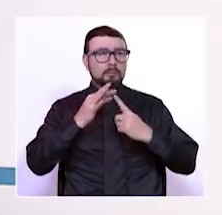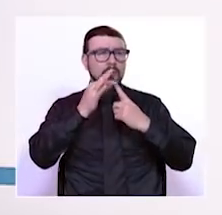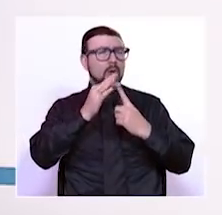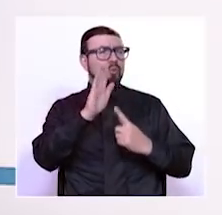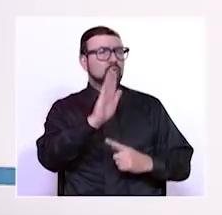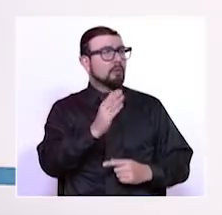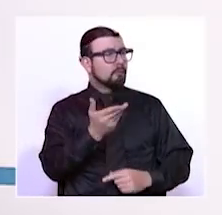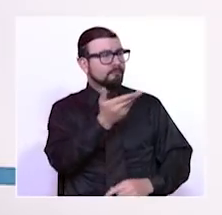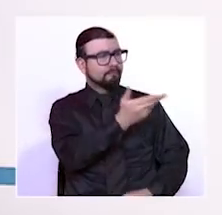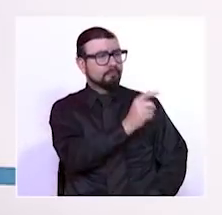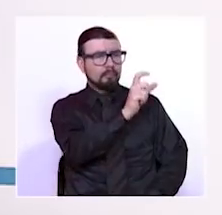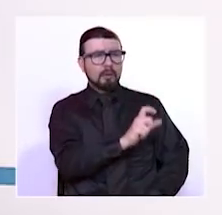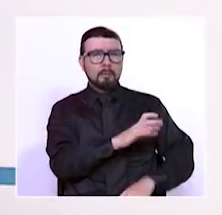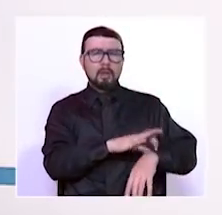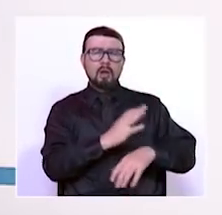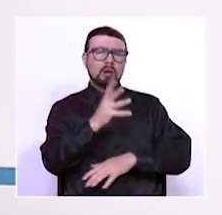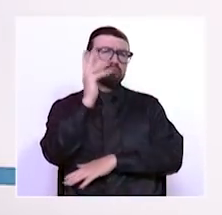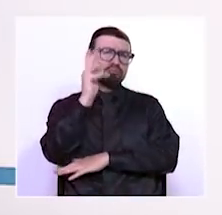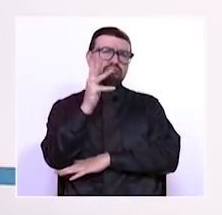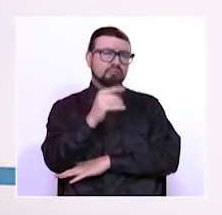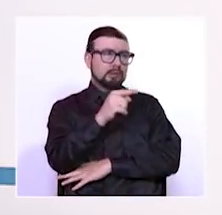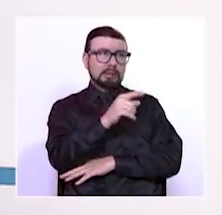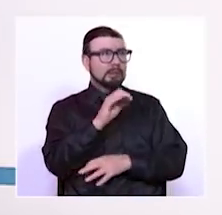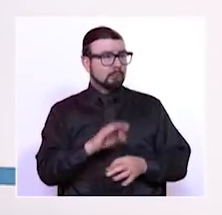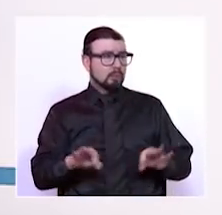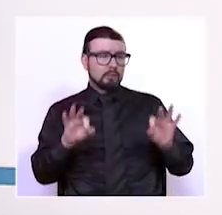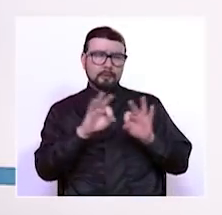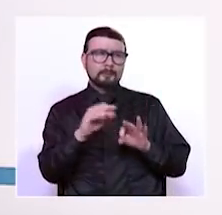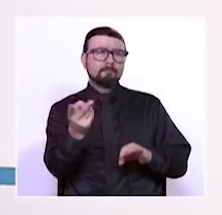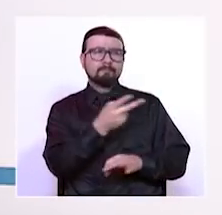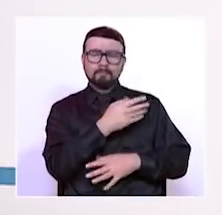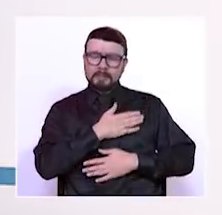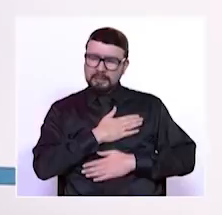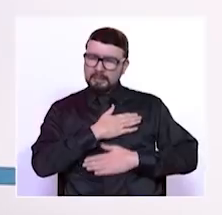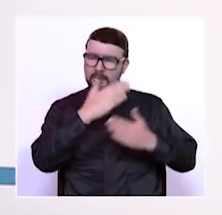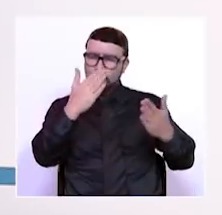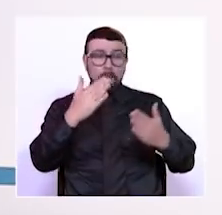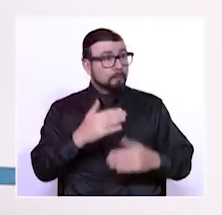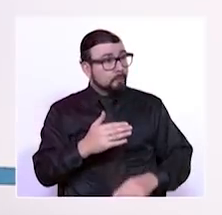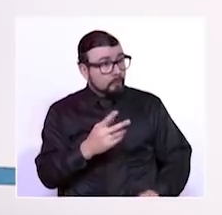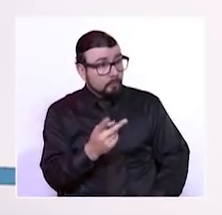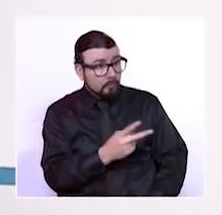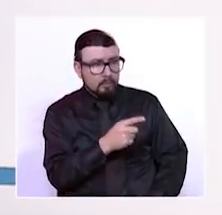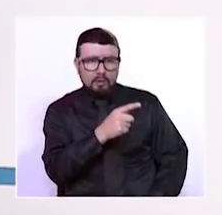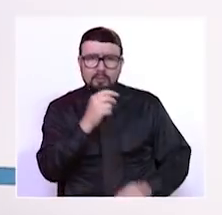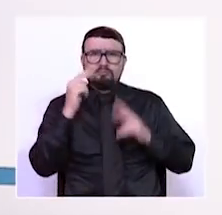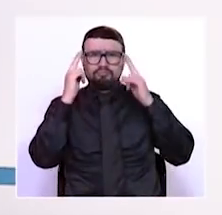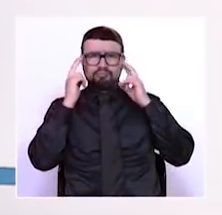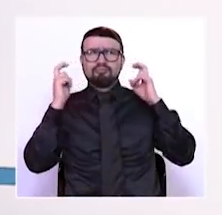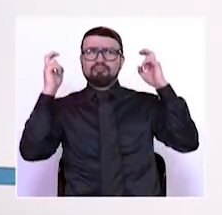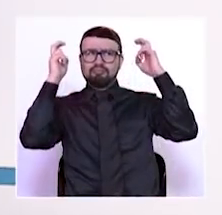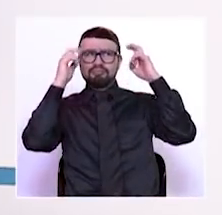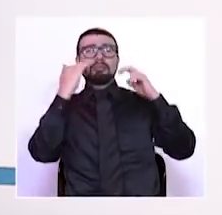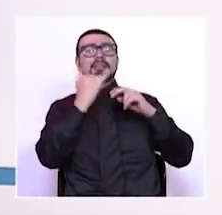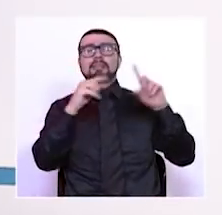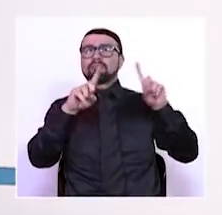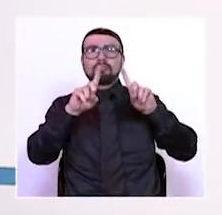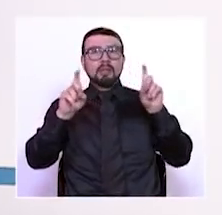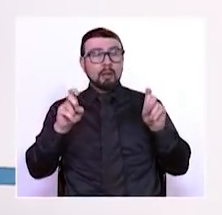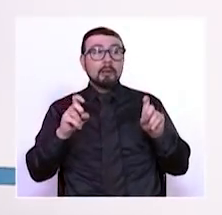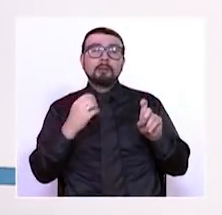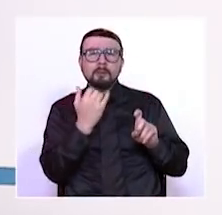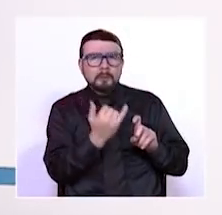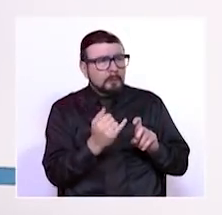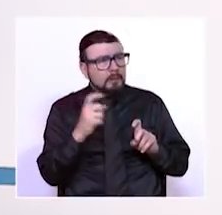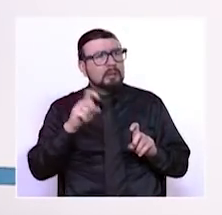está dando esta conferencia tan importante. Gracias. De verdad que tiene mucho conocimiento en esta área que tanto